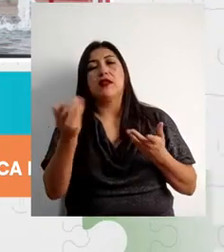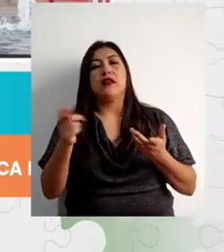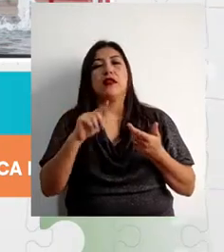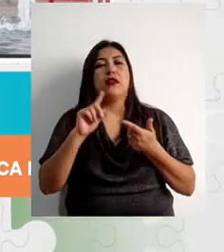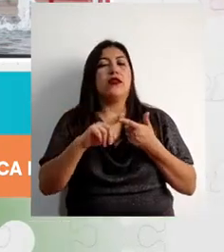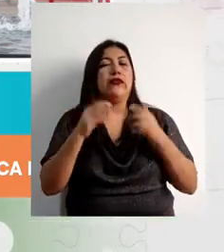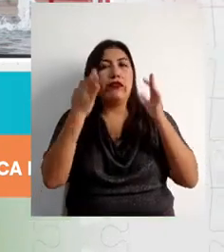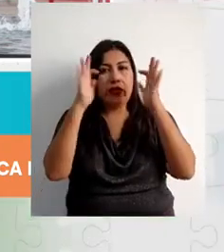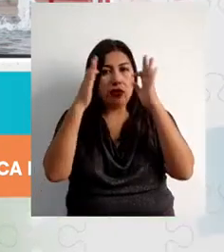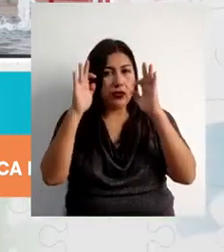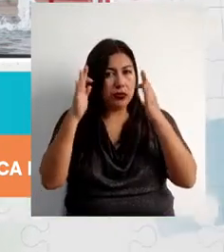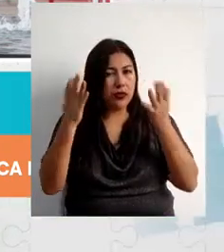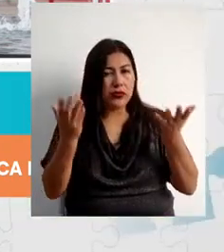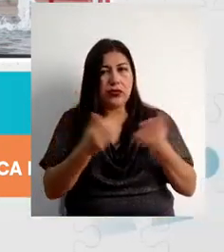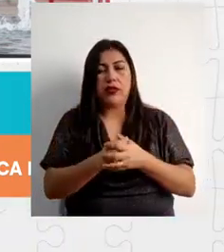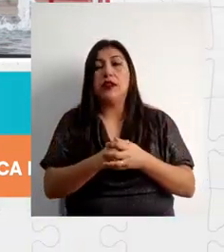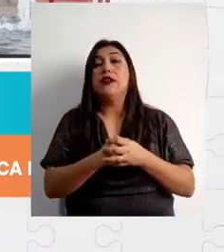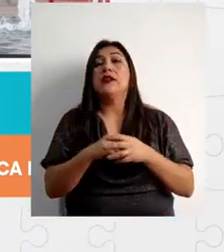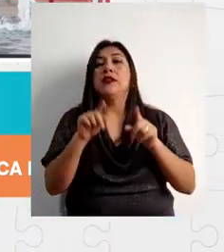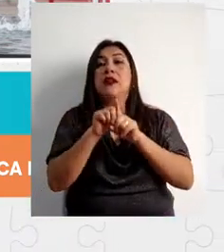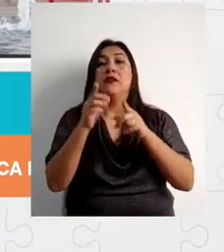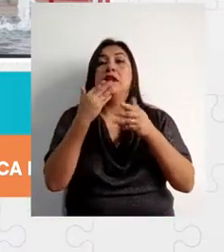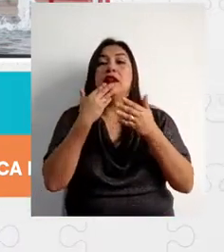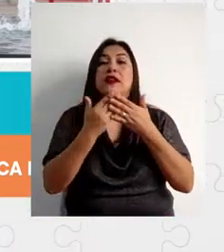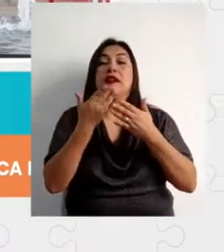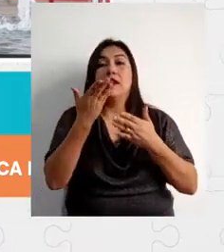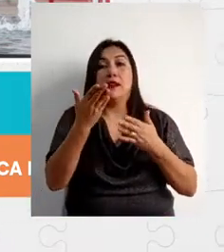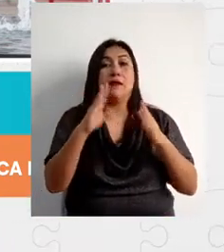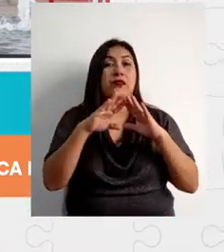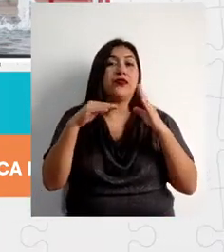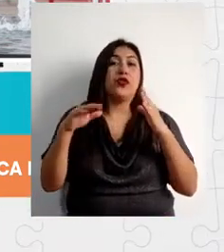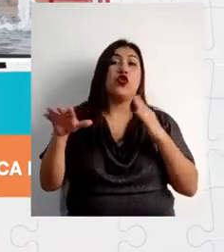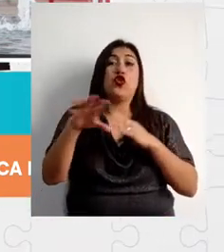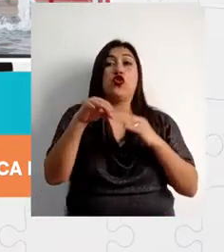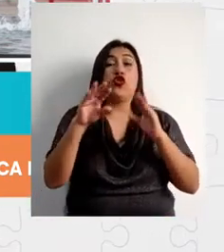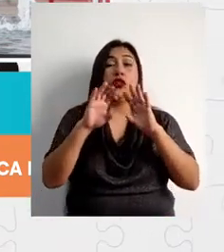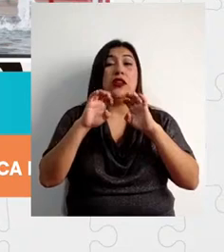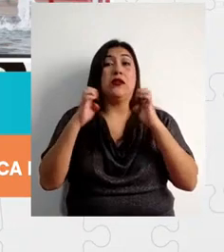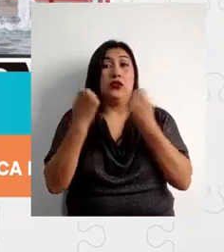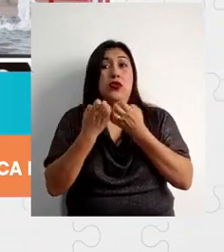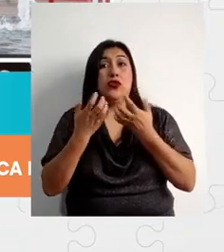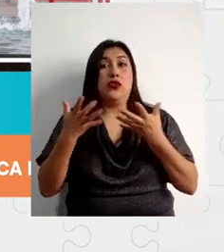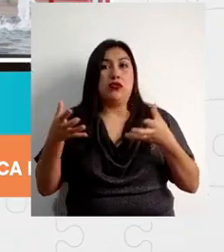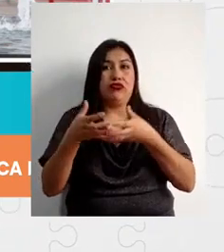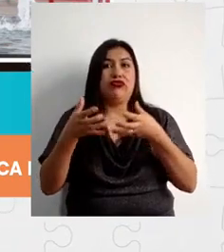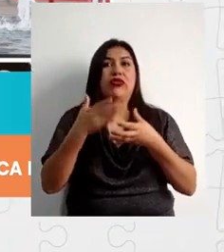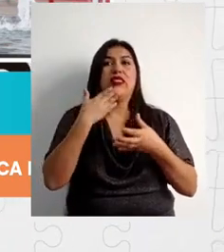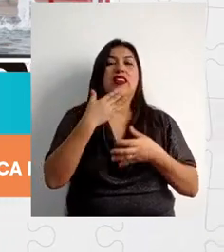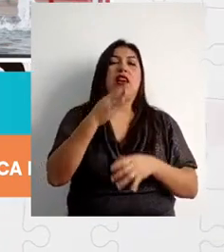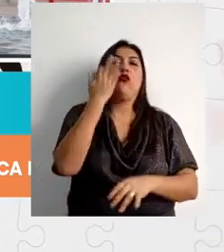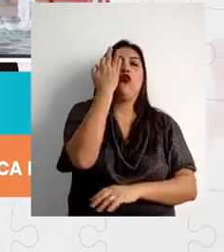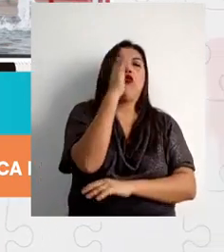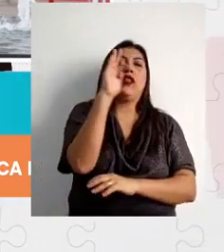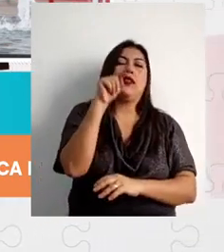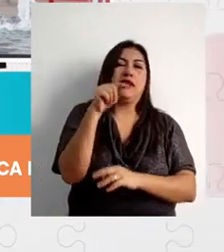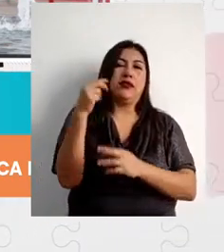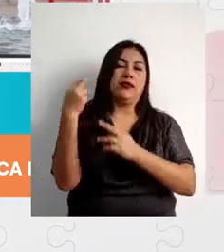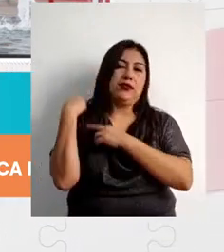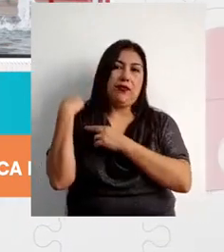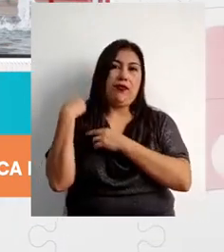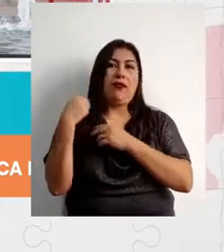Facebook. Y agradecer a todo el equipo multidisciplinario y a las federaciones, porque acá